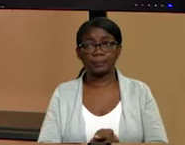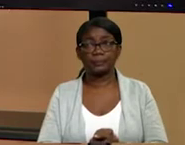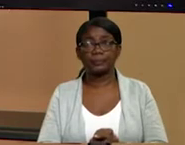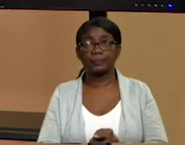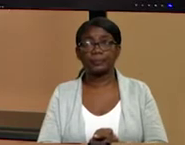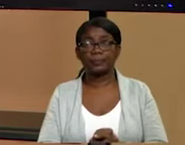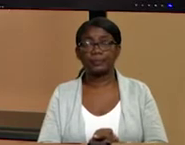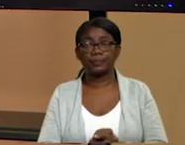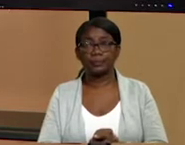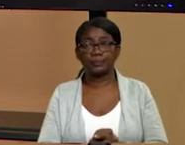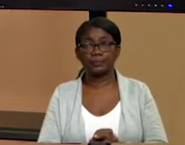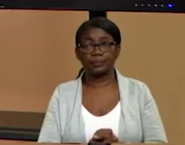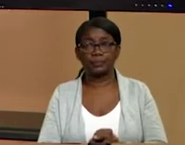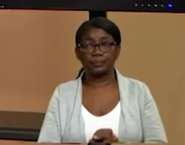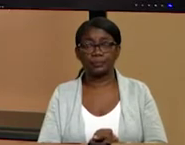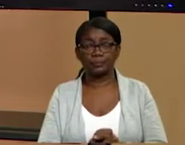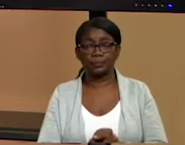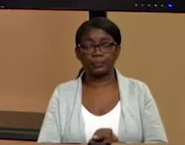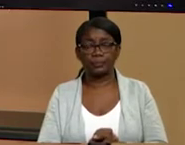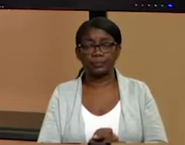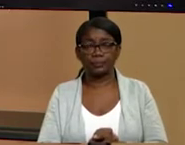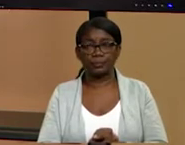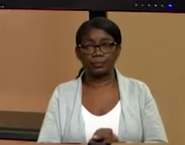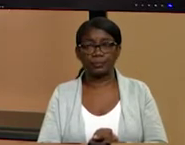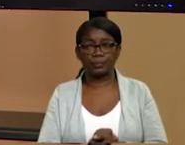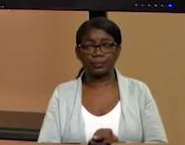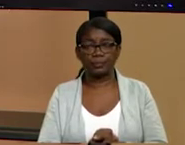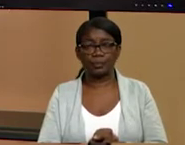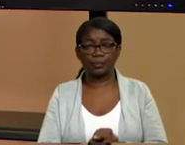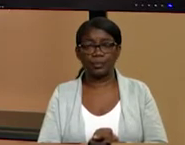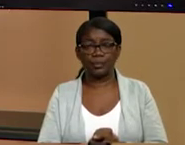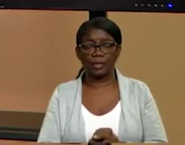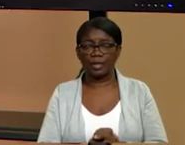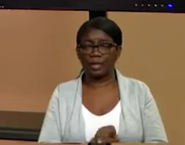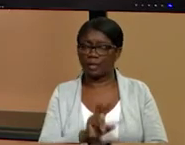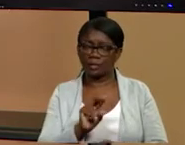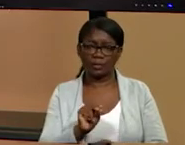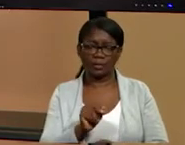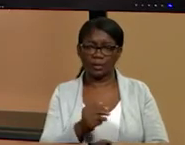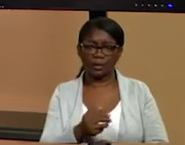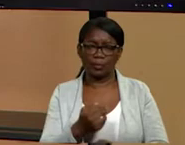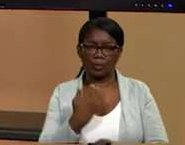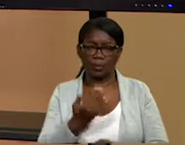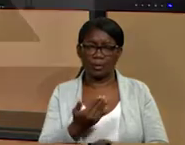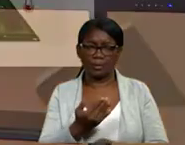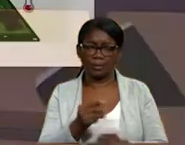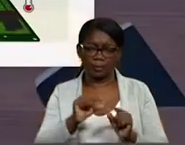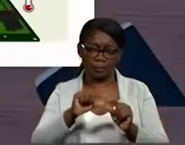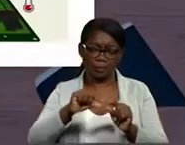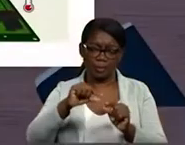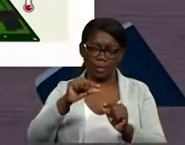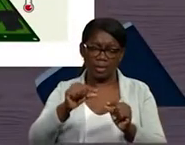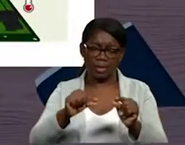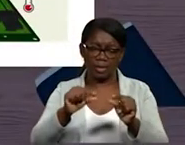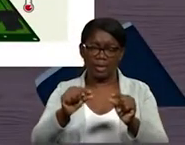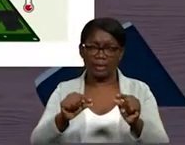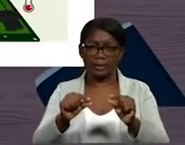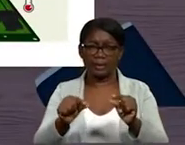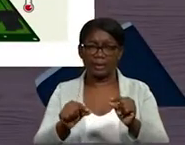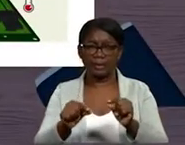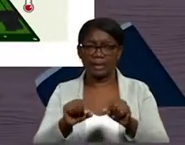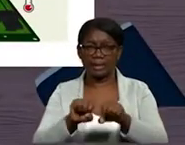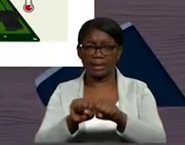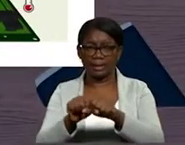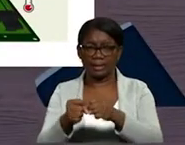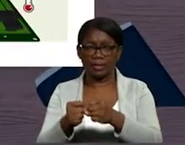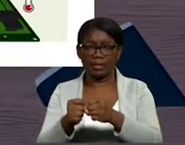un contraste, una apariencia deforme, como tal es el caso de los capacitores, que hay veces los